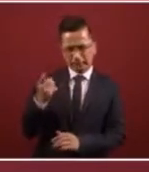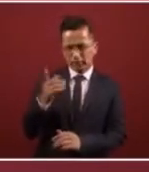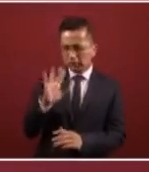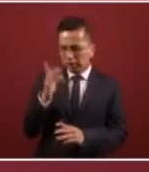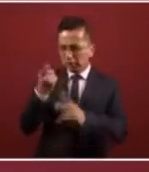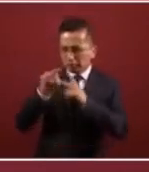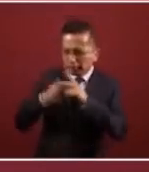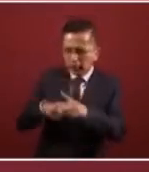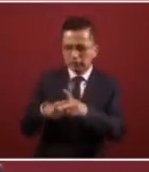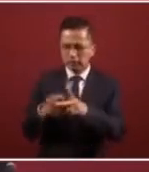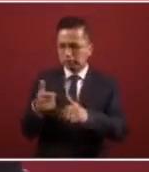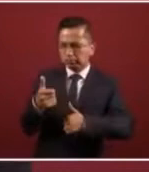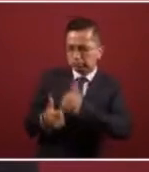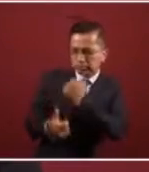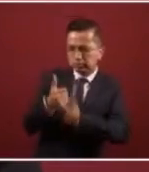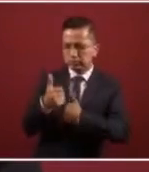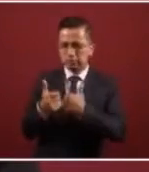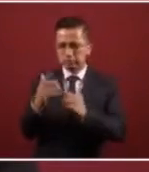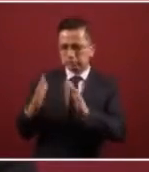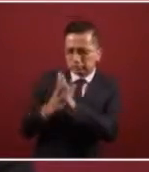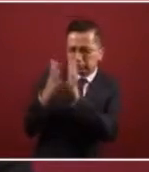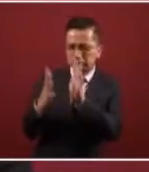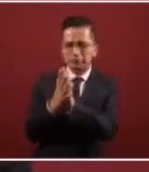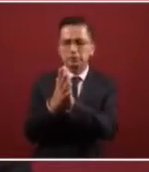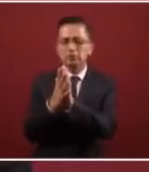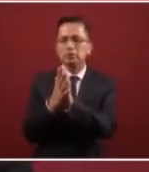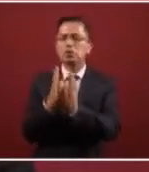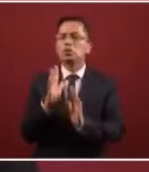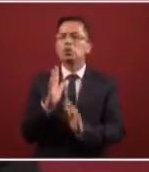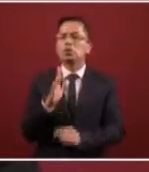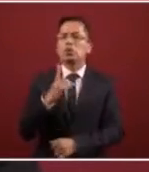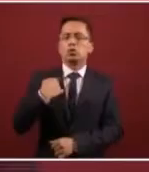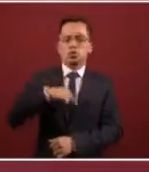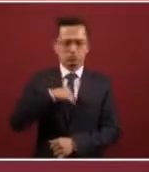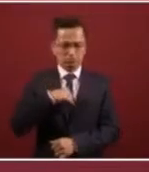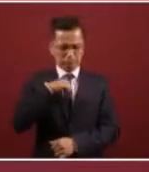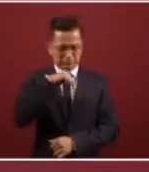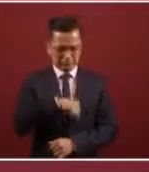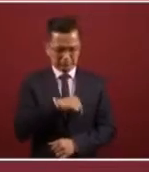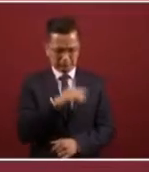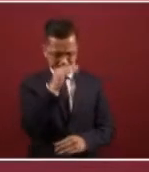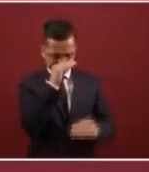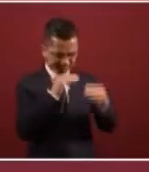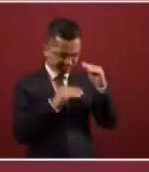estábamos pensando, cavilando, cómo